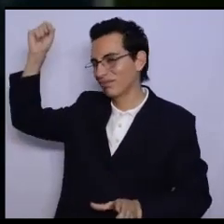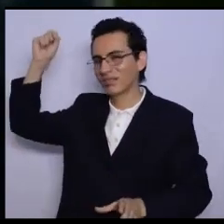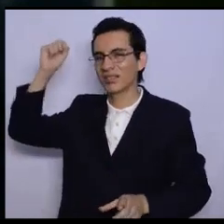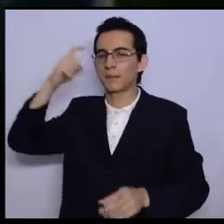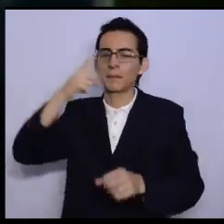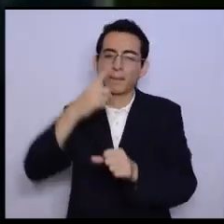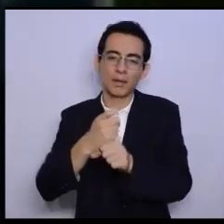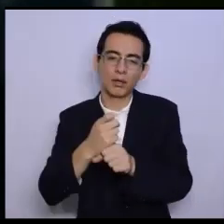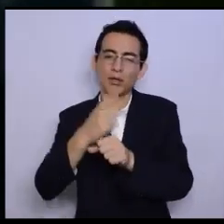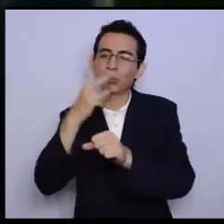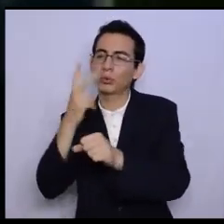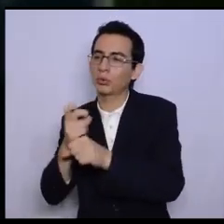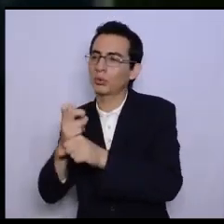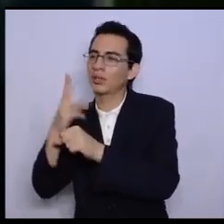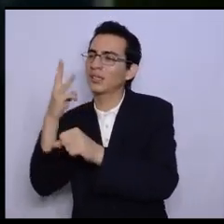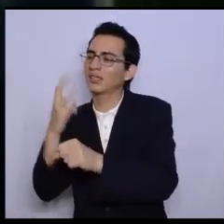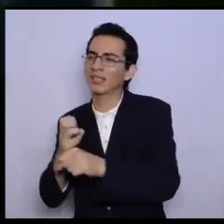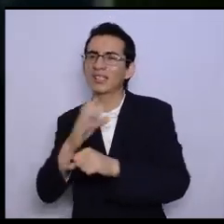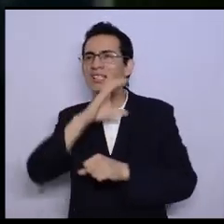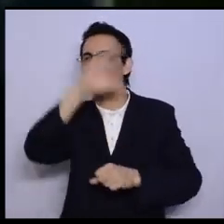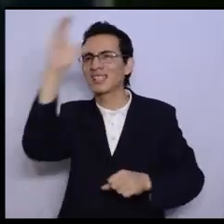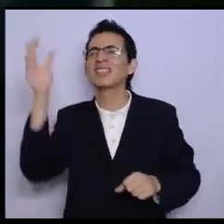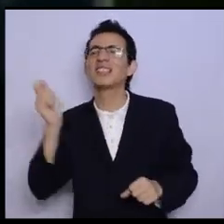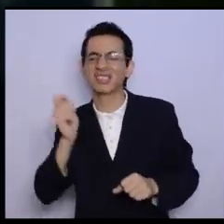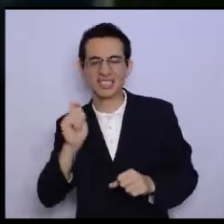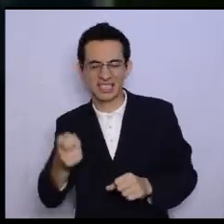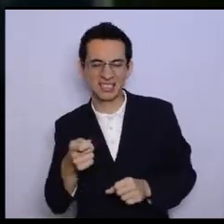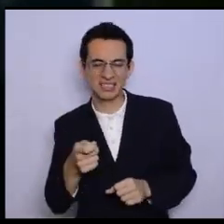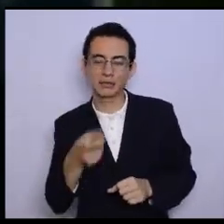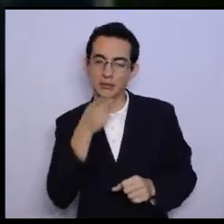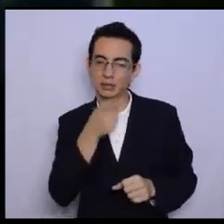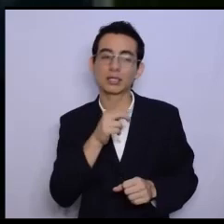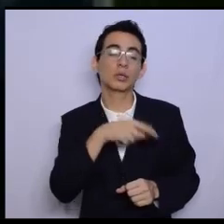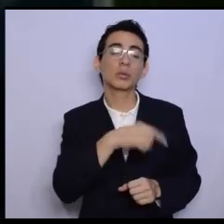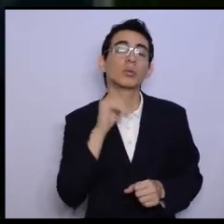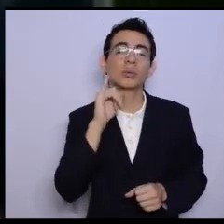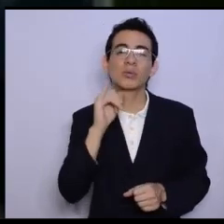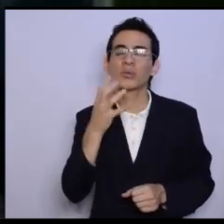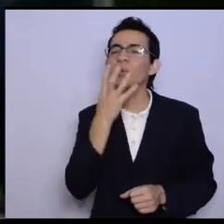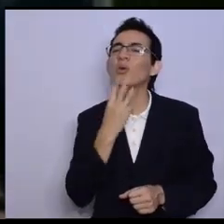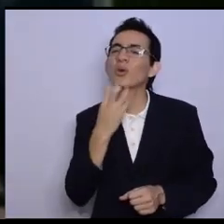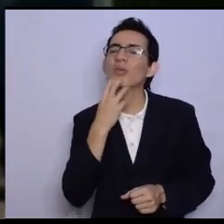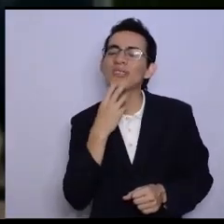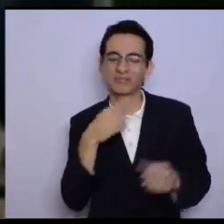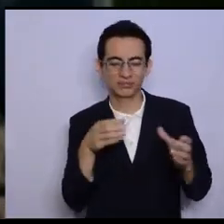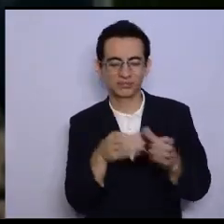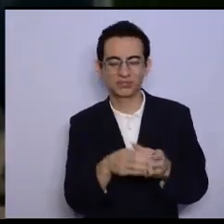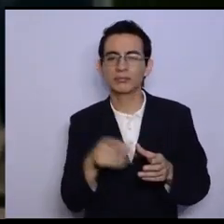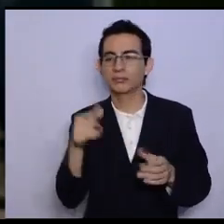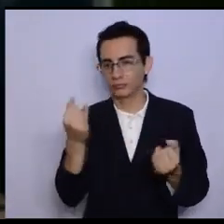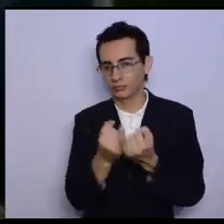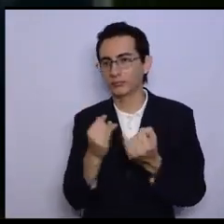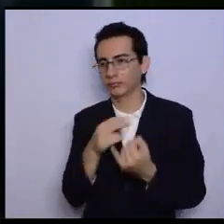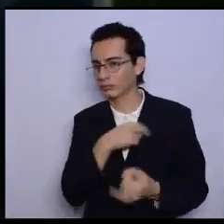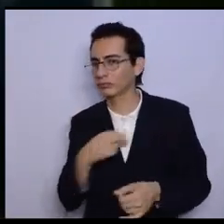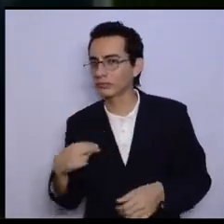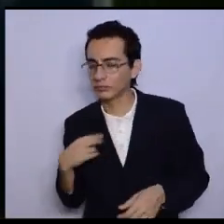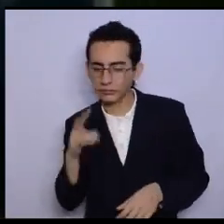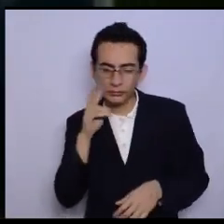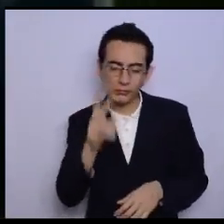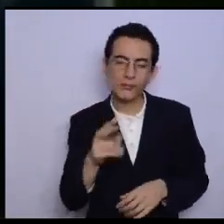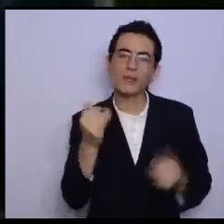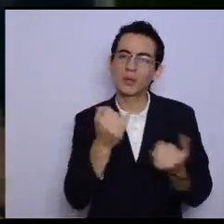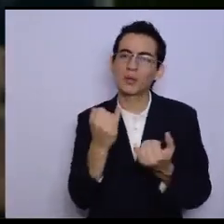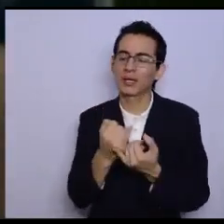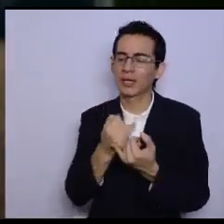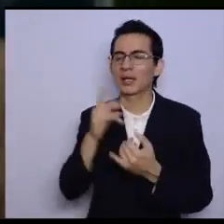segundo y tercer cielo viene desde los judíos, que es el que los cristianos también, aquí vemos a Pablo creyendo lo mismo.